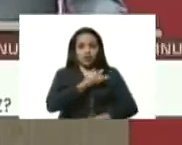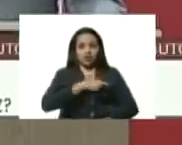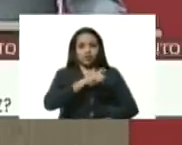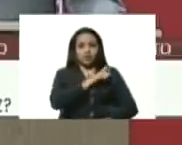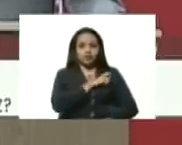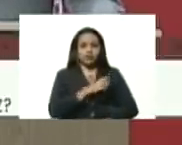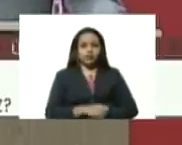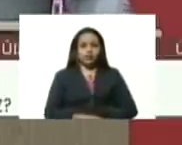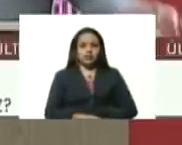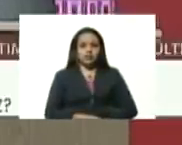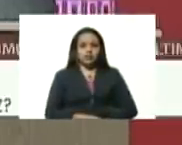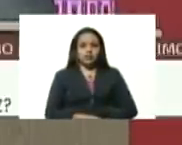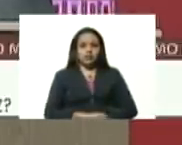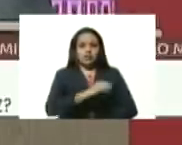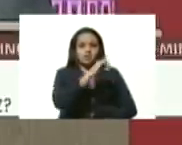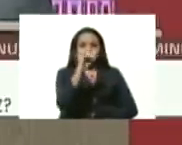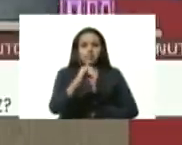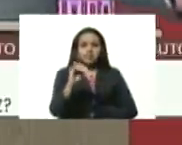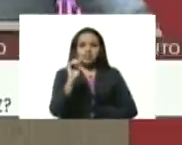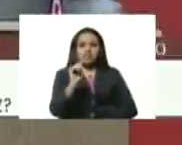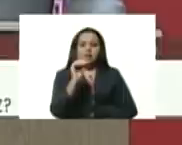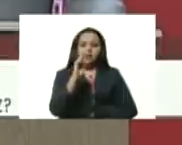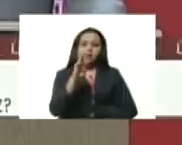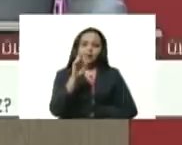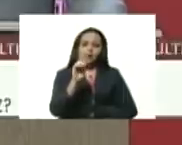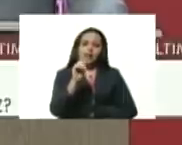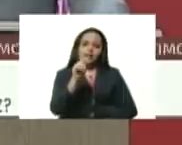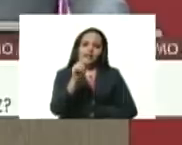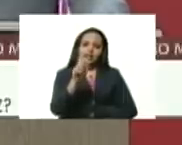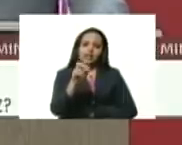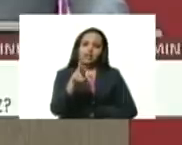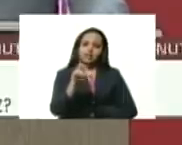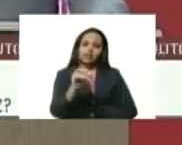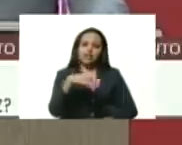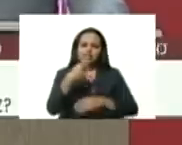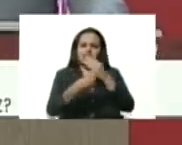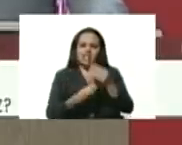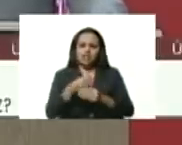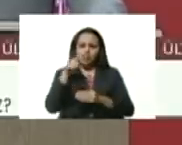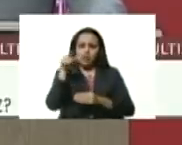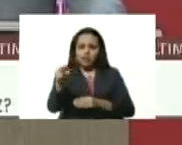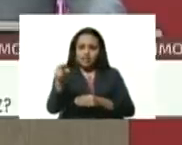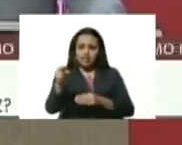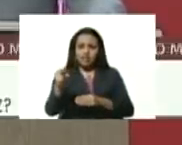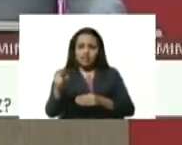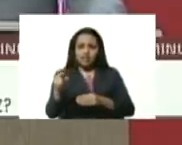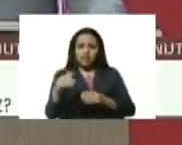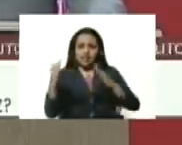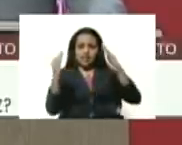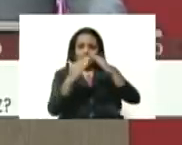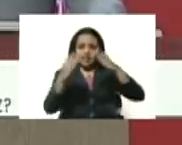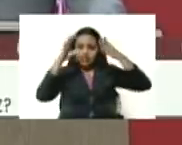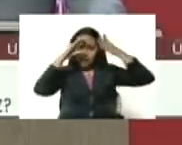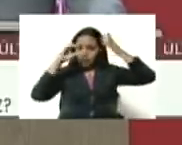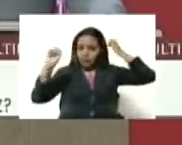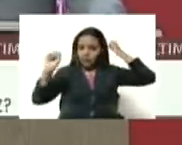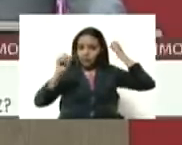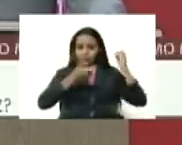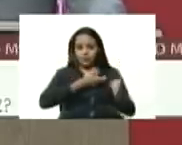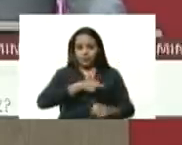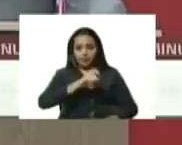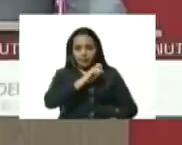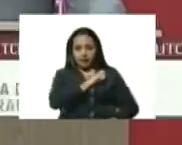Luis Rodríguez Zapatero, se redactó en la residencia de la embajada de España?